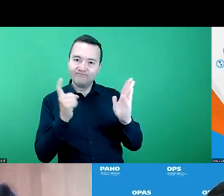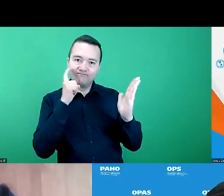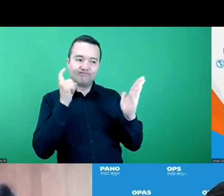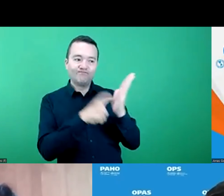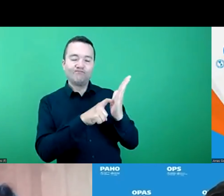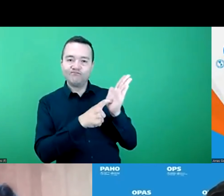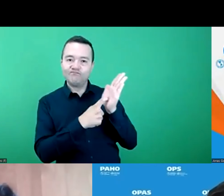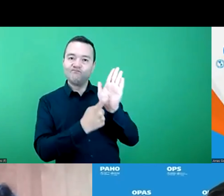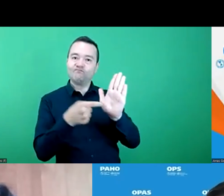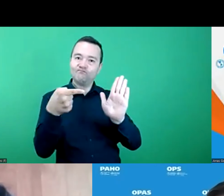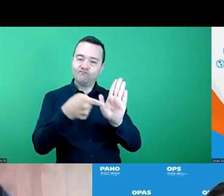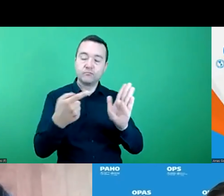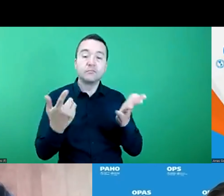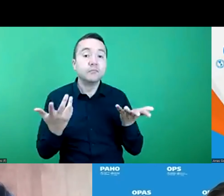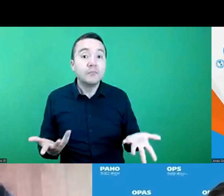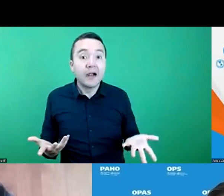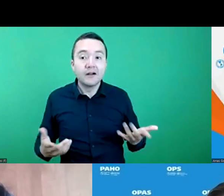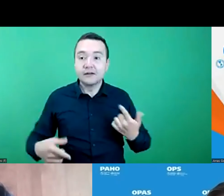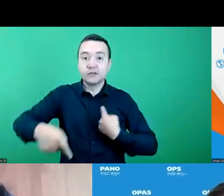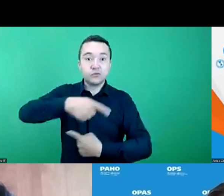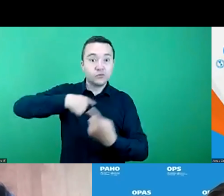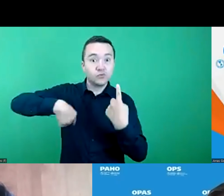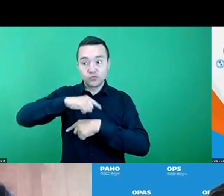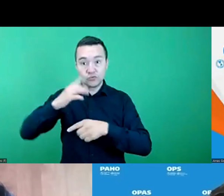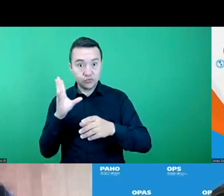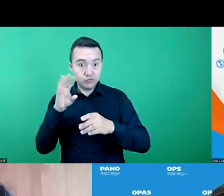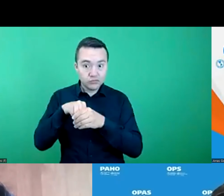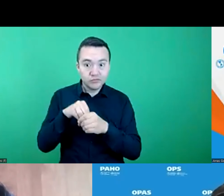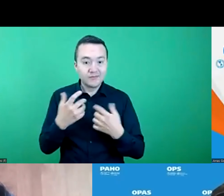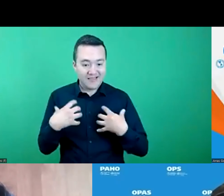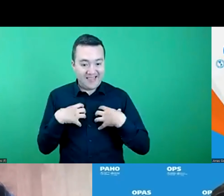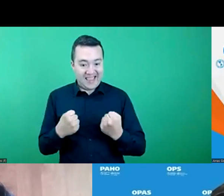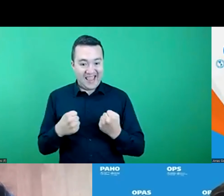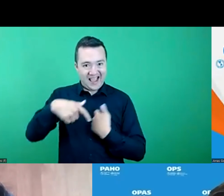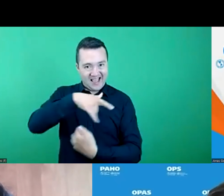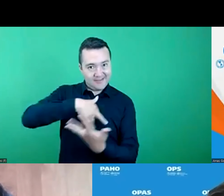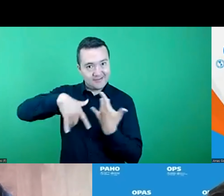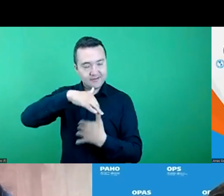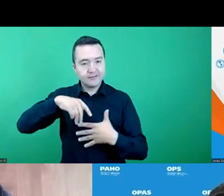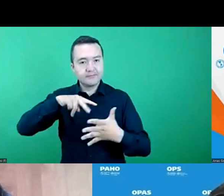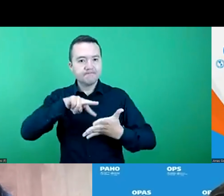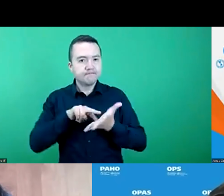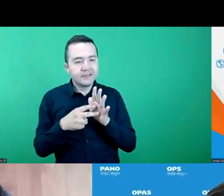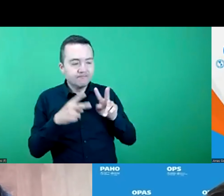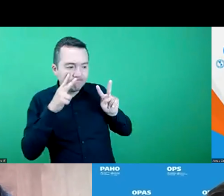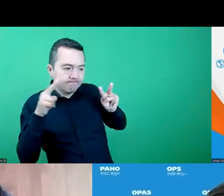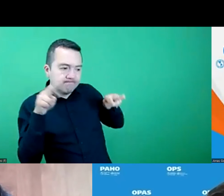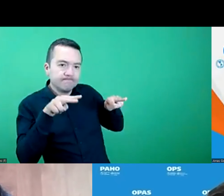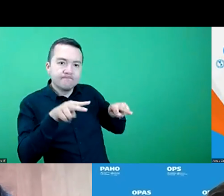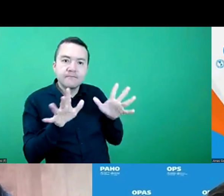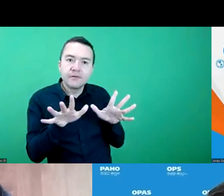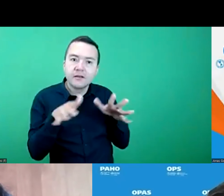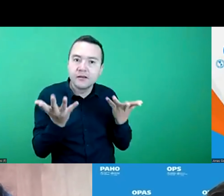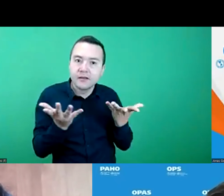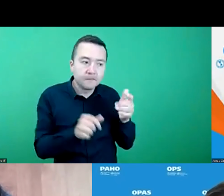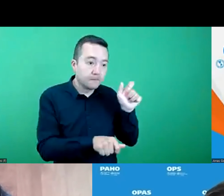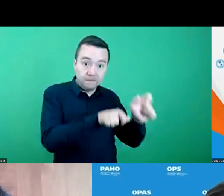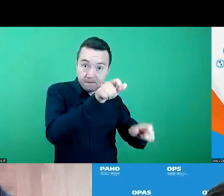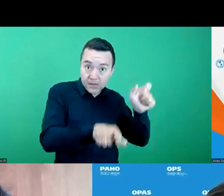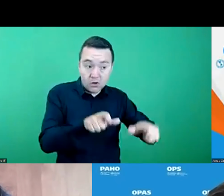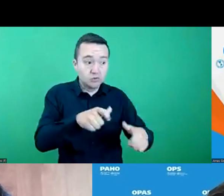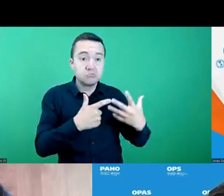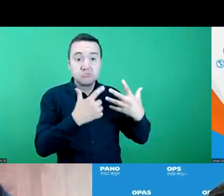estamos convocados a cómo hacer efectivo la participación activa de los pacientes, de sus